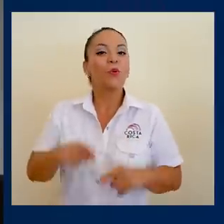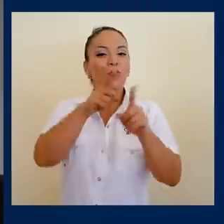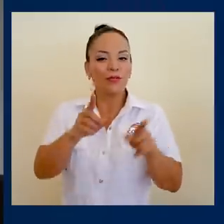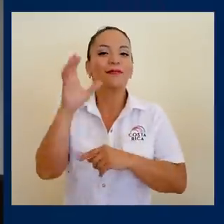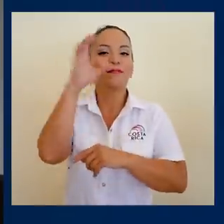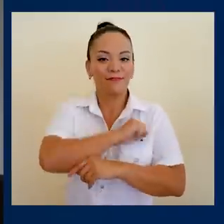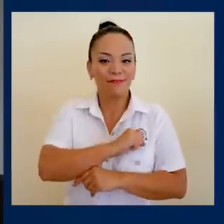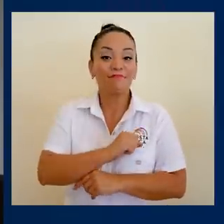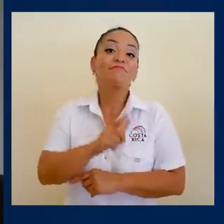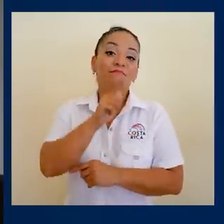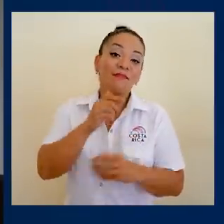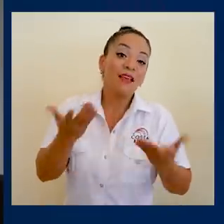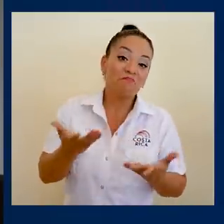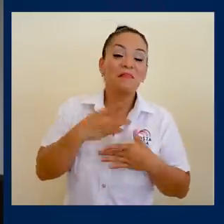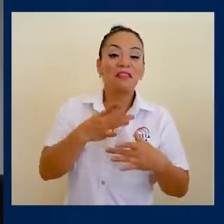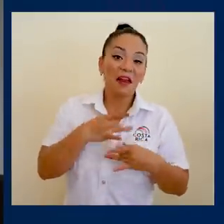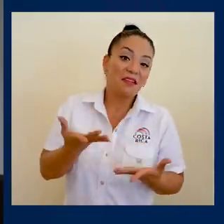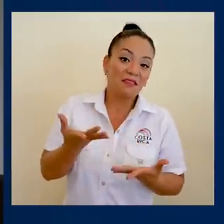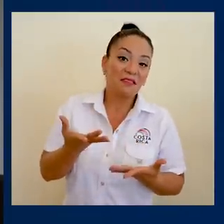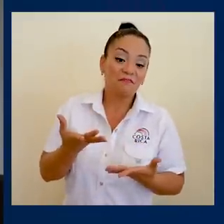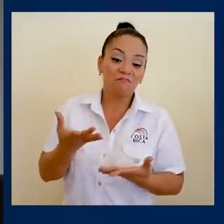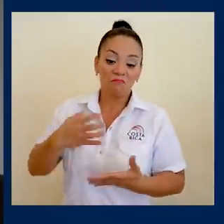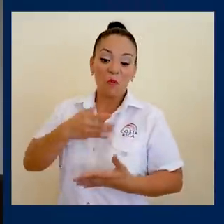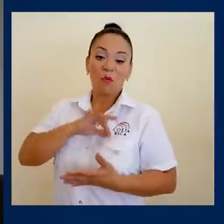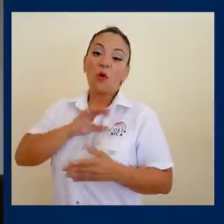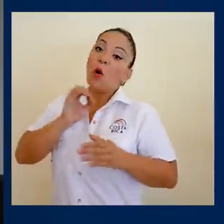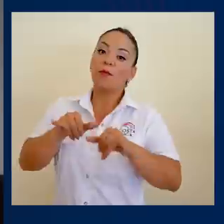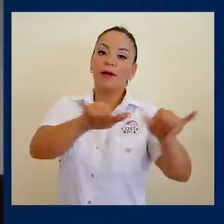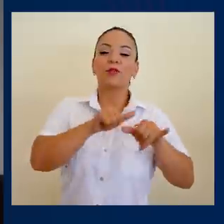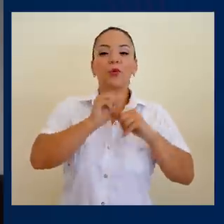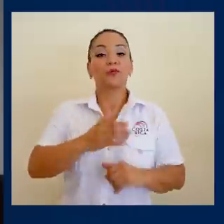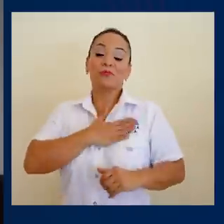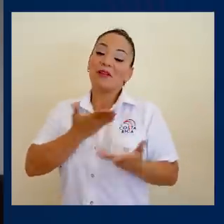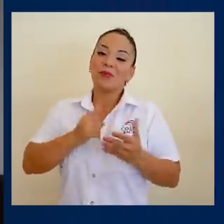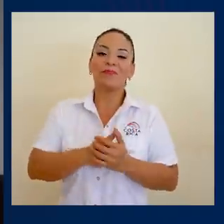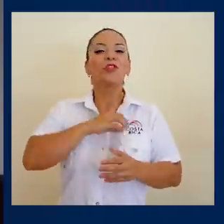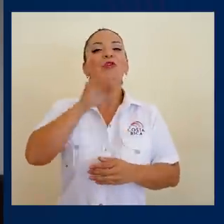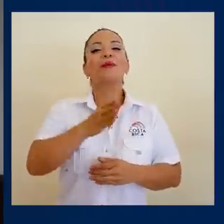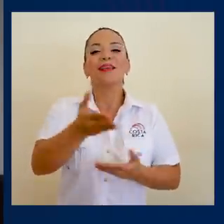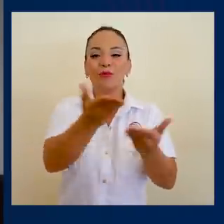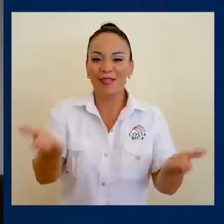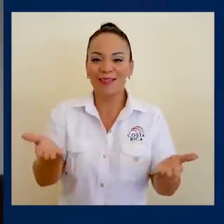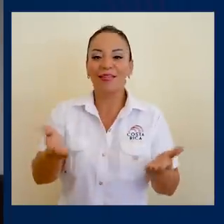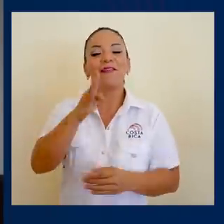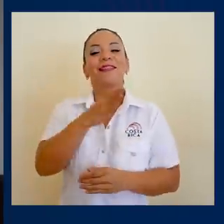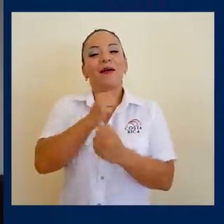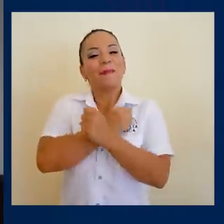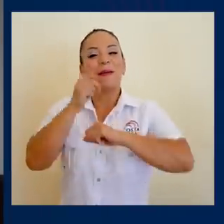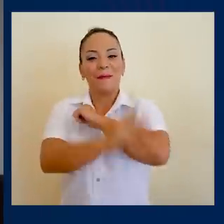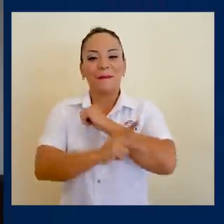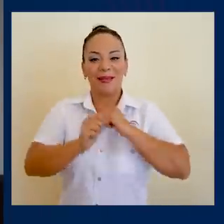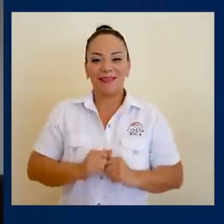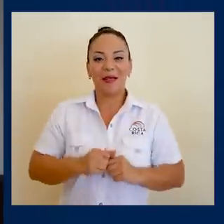sabrá quién tiene el interés común en sus propios corazones. Que Dios los bendiga y que Dios bendiga a nuestra amada